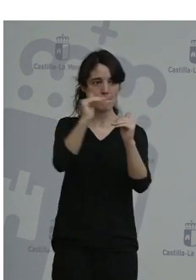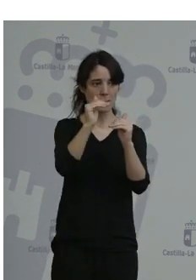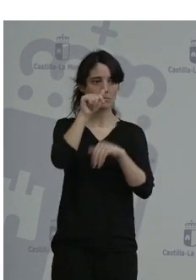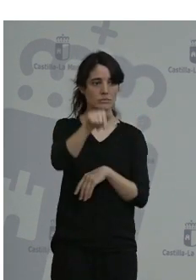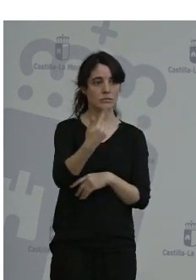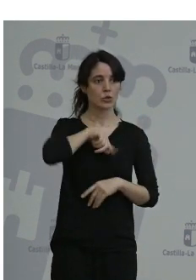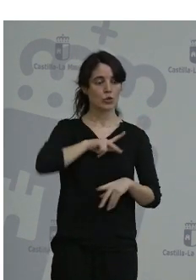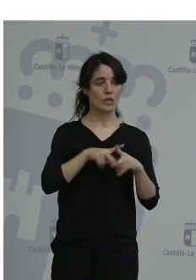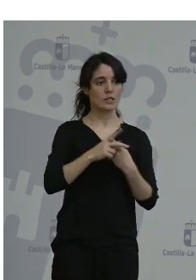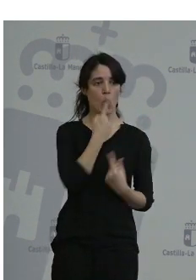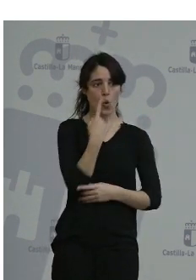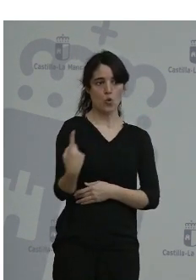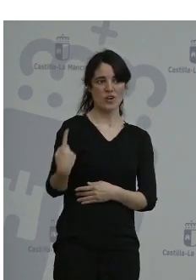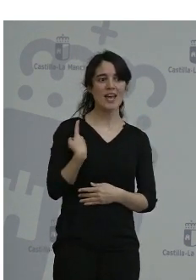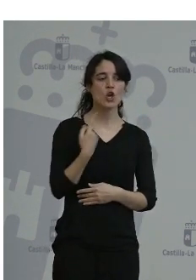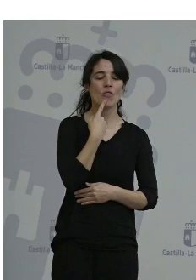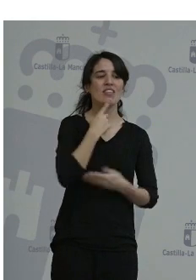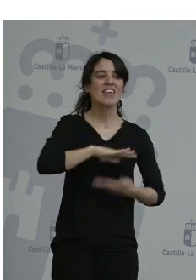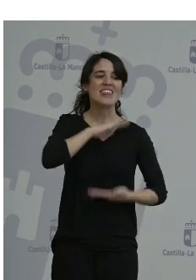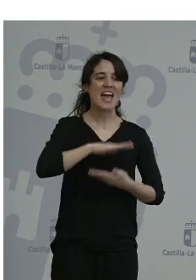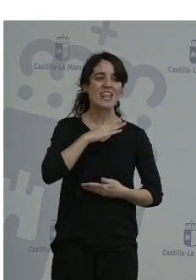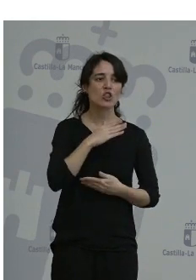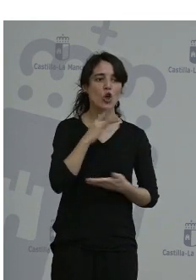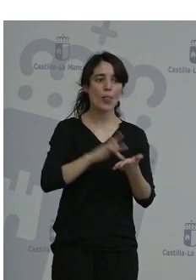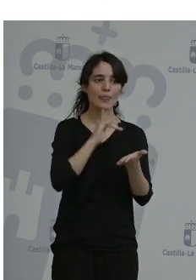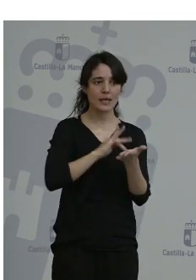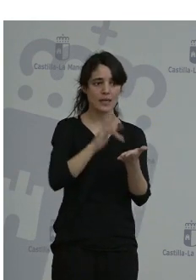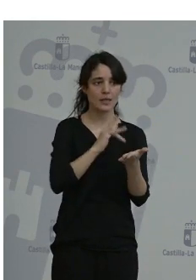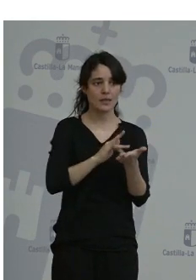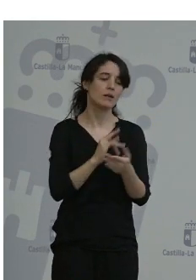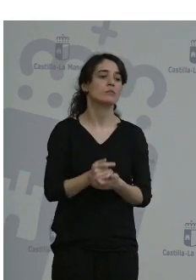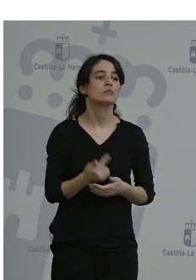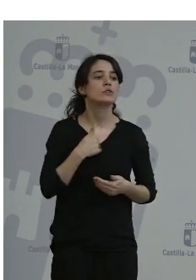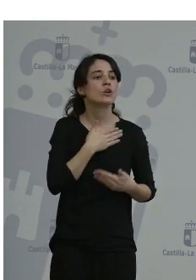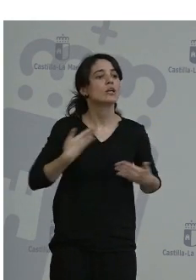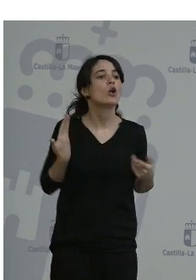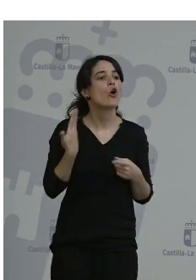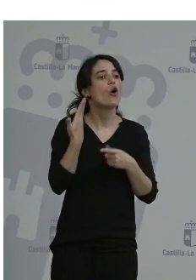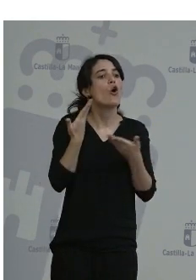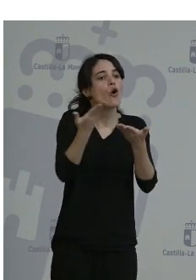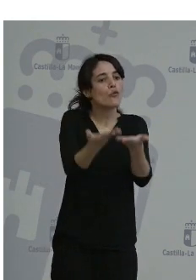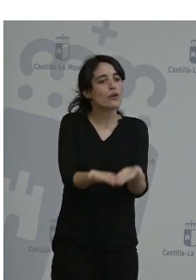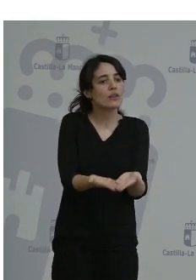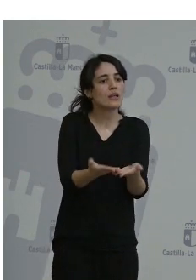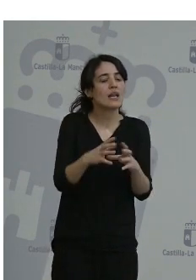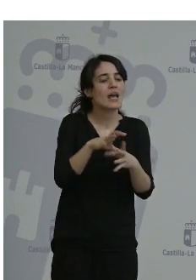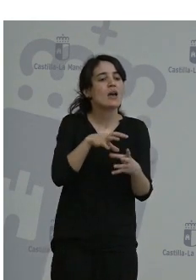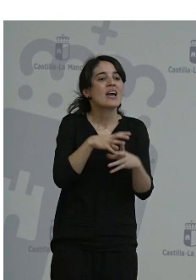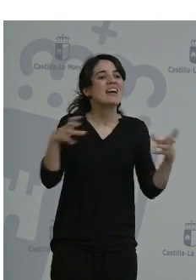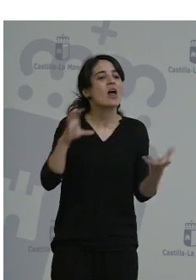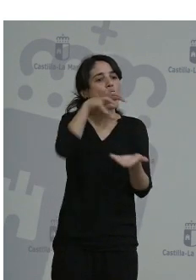marcha hace un año por talento digital, va a ser y os quiere ofrecer el gran centro de formación de tecnología